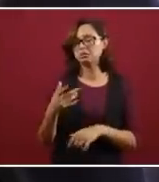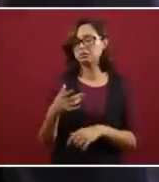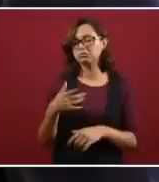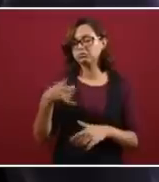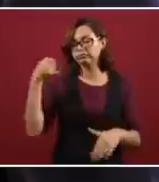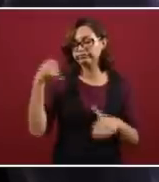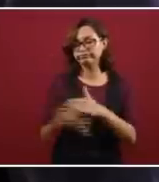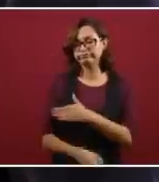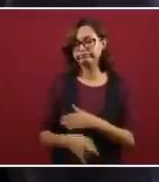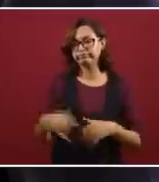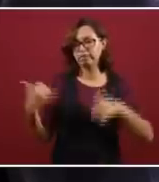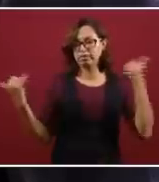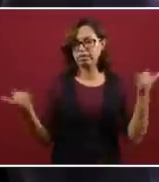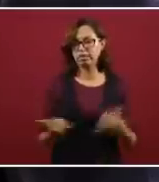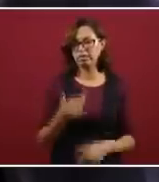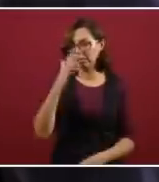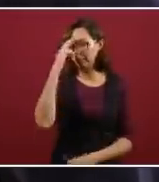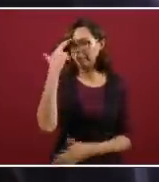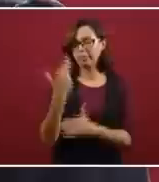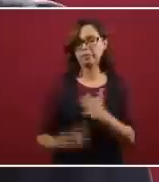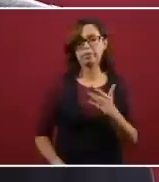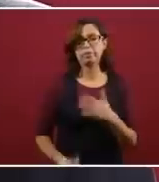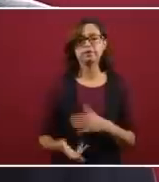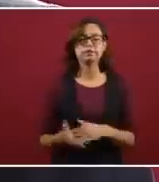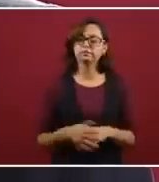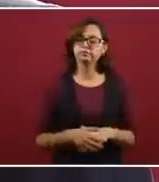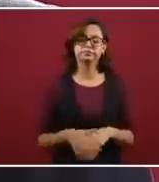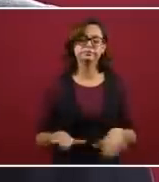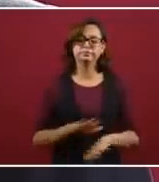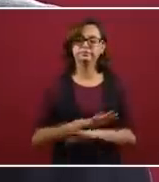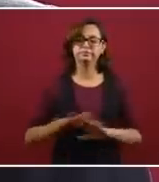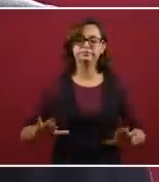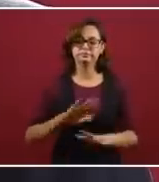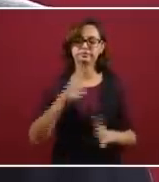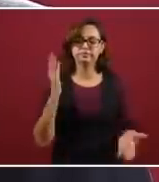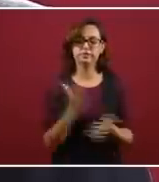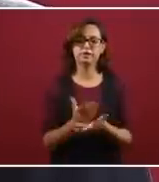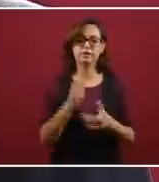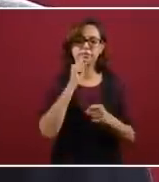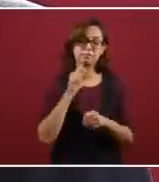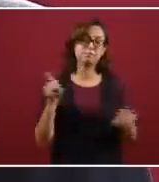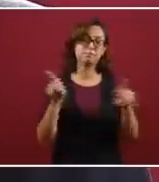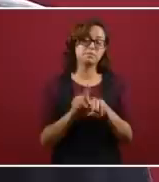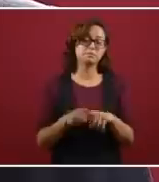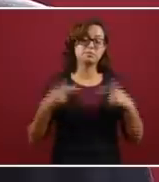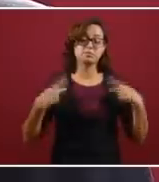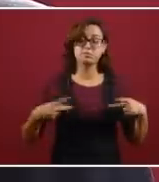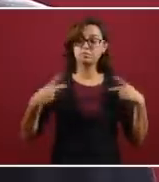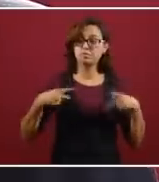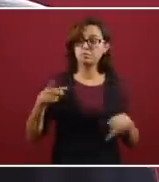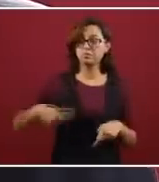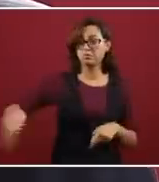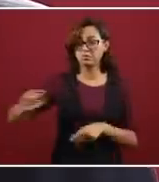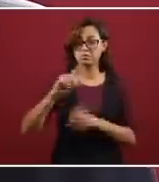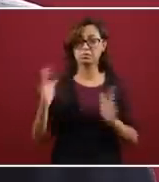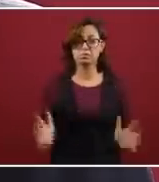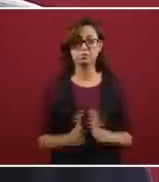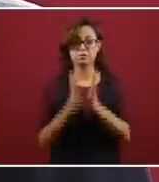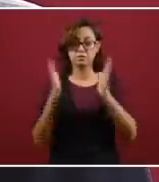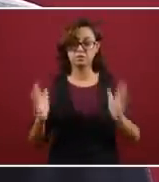en fin, todo esto, la democracia participativa, la revocación del